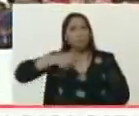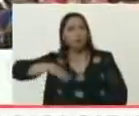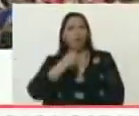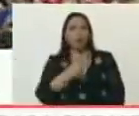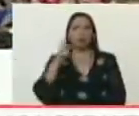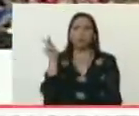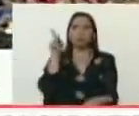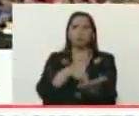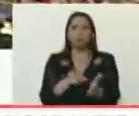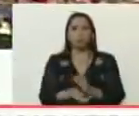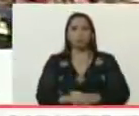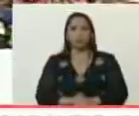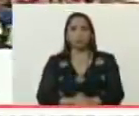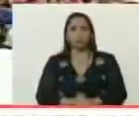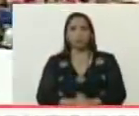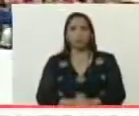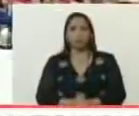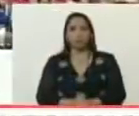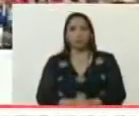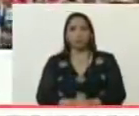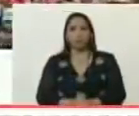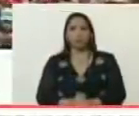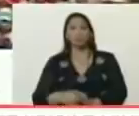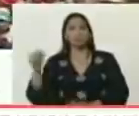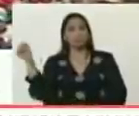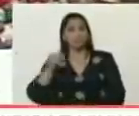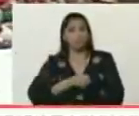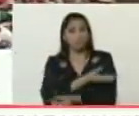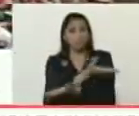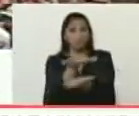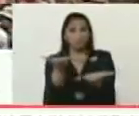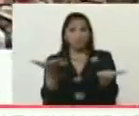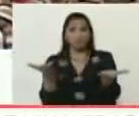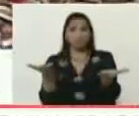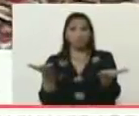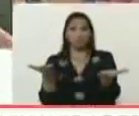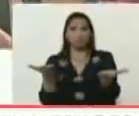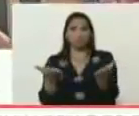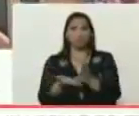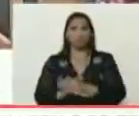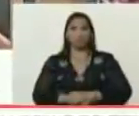dice presente. Así es.